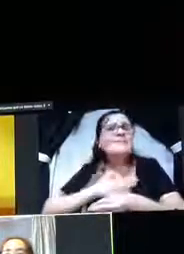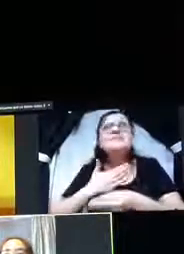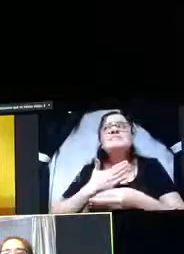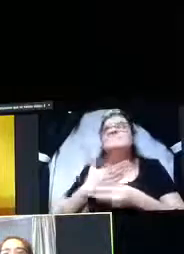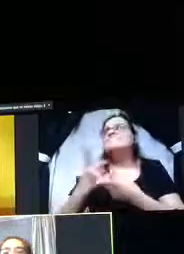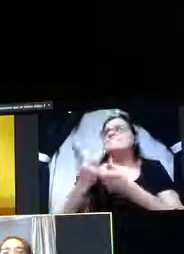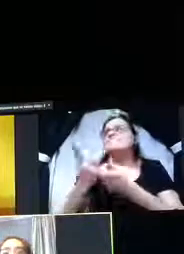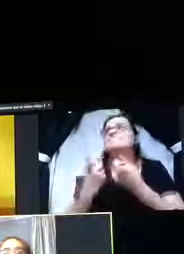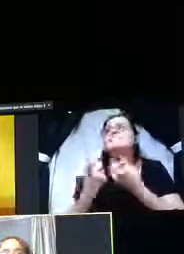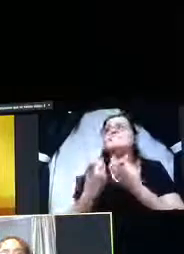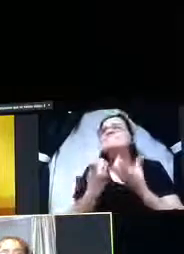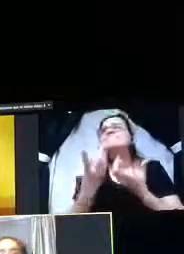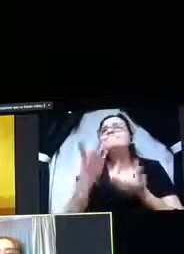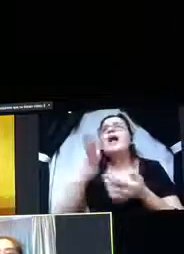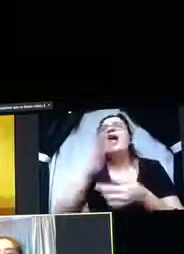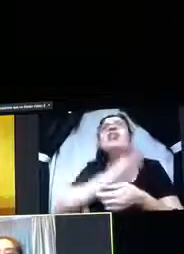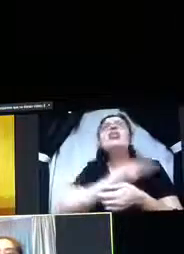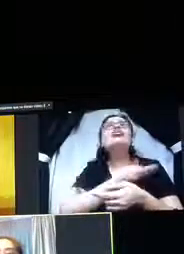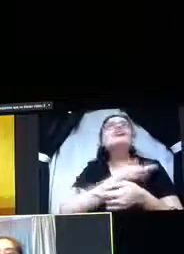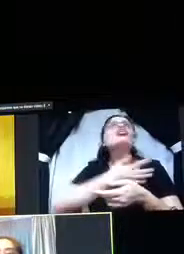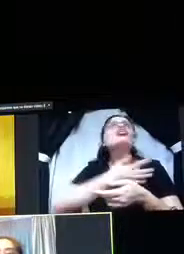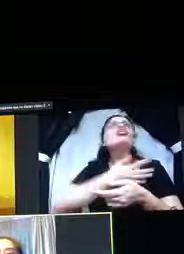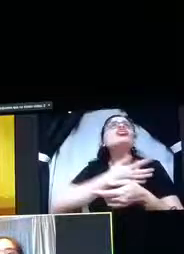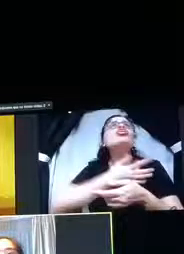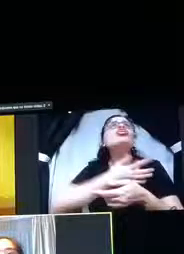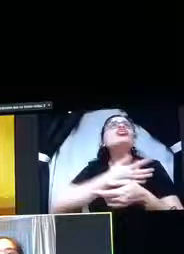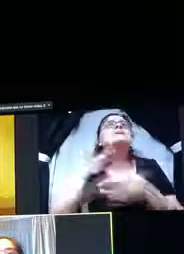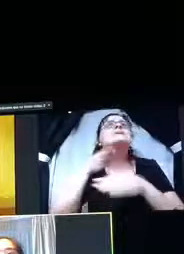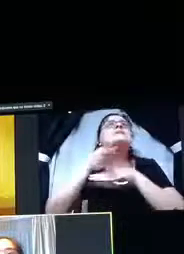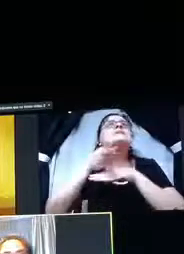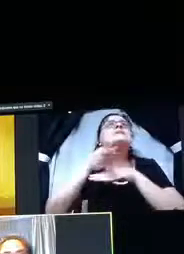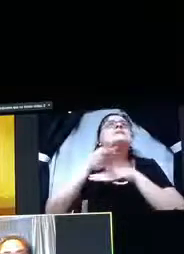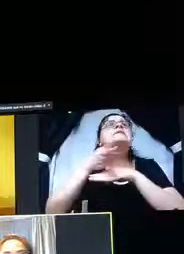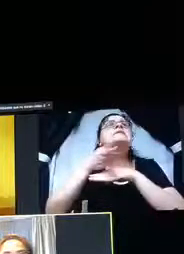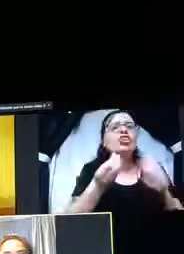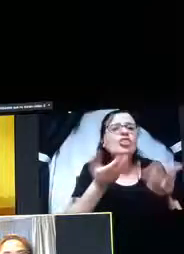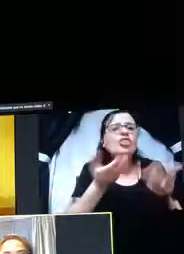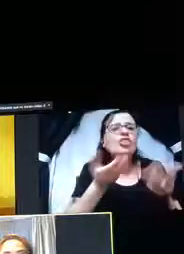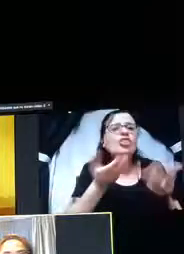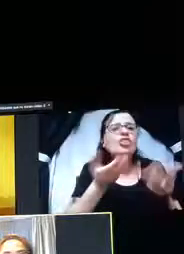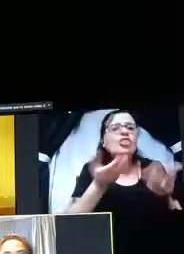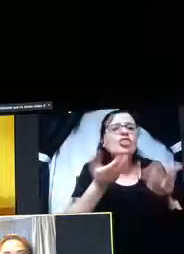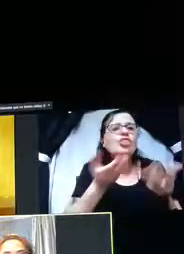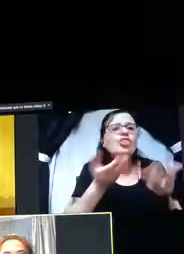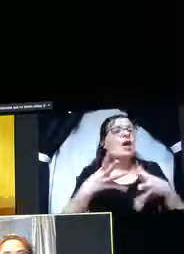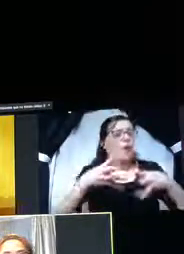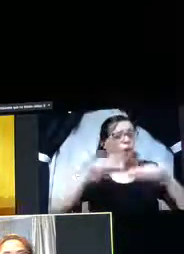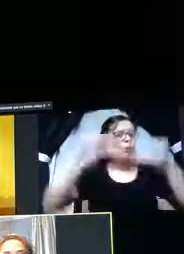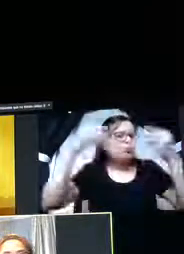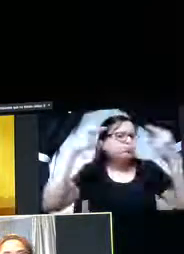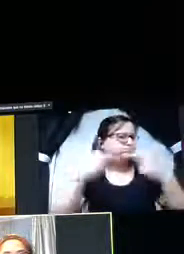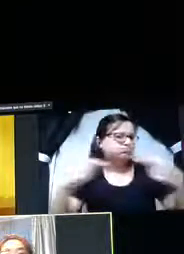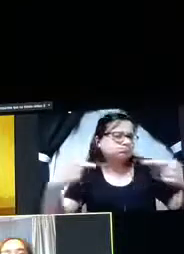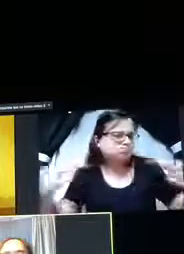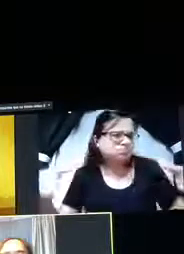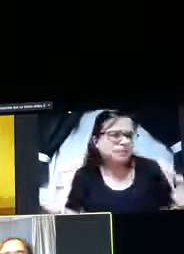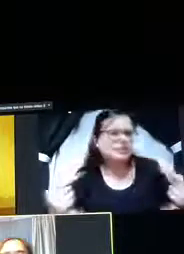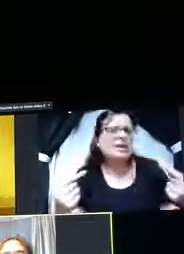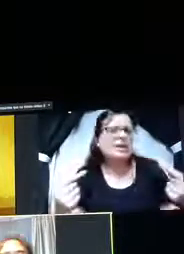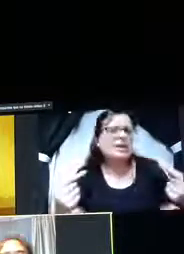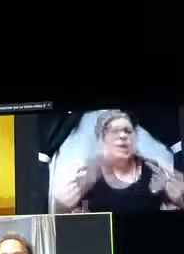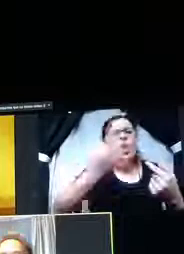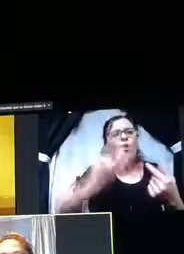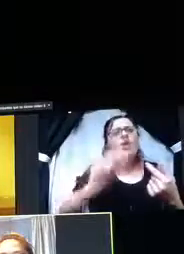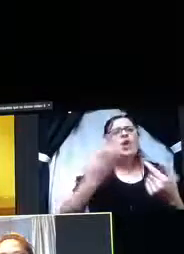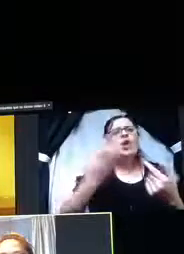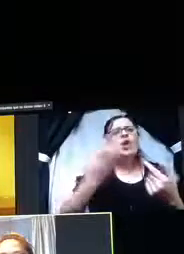¿no? Y quizás hay muchas cosas que son buenas probarlas mientras tengamos noción de lo que